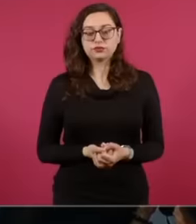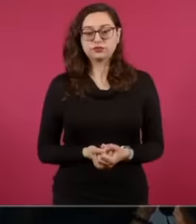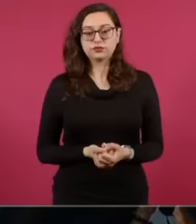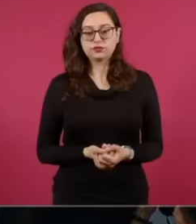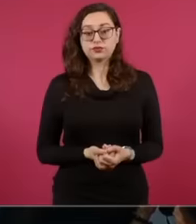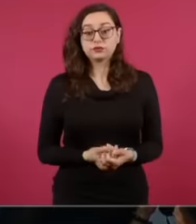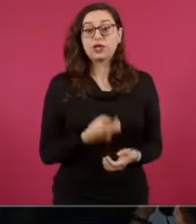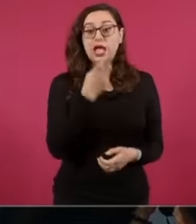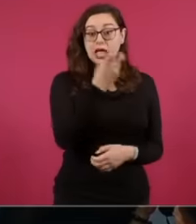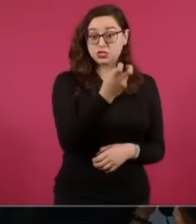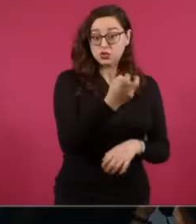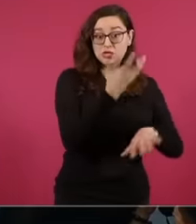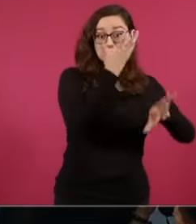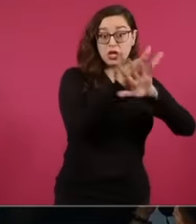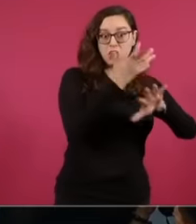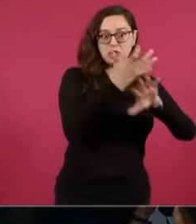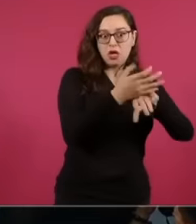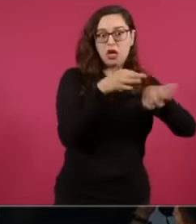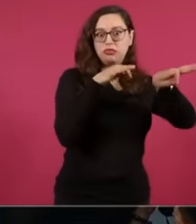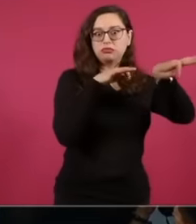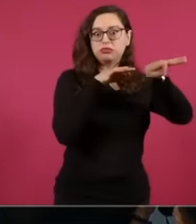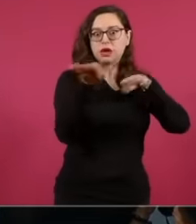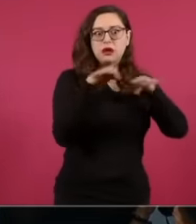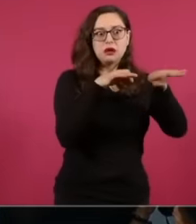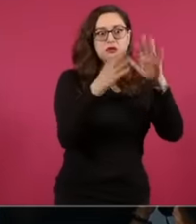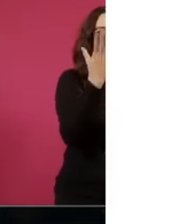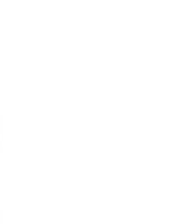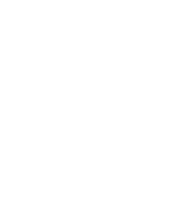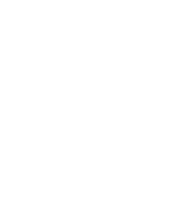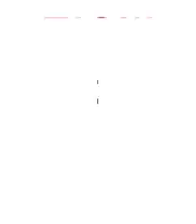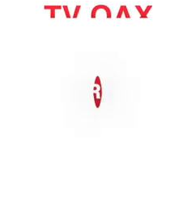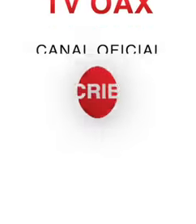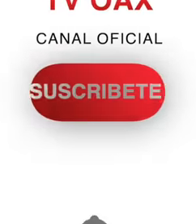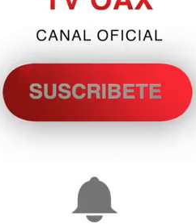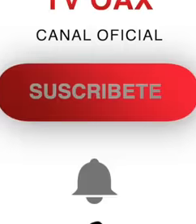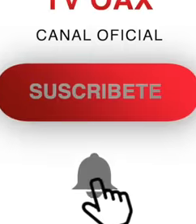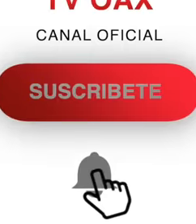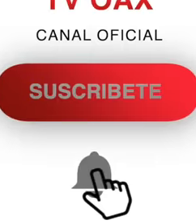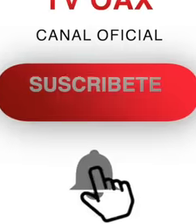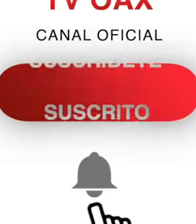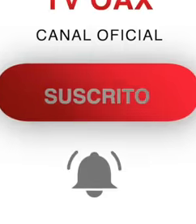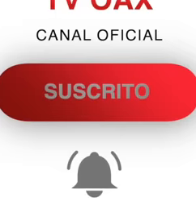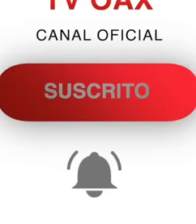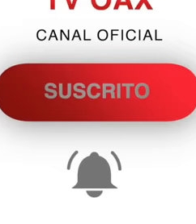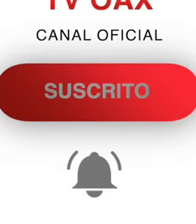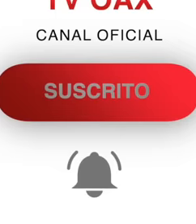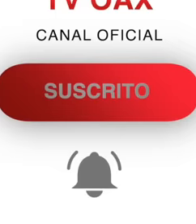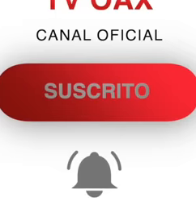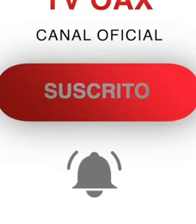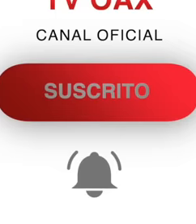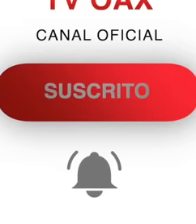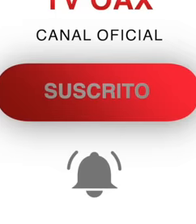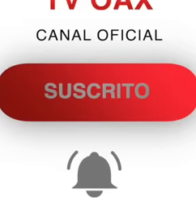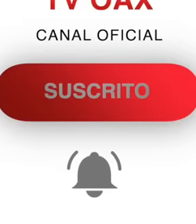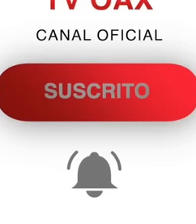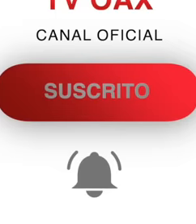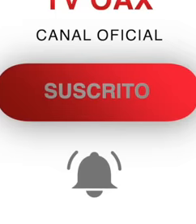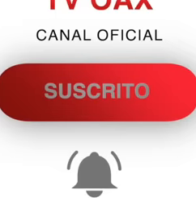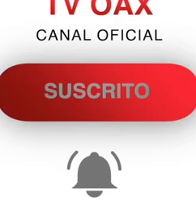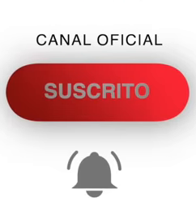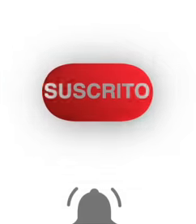Que Carlos te mande dos gráficas que nos envió. Sí. Aquí está. ¿Este es hoy?